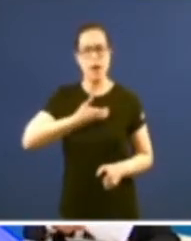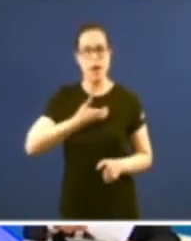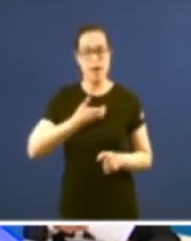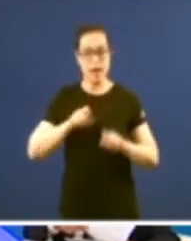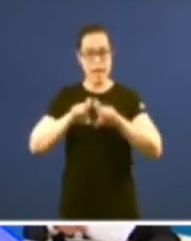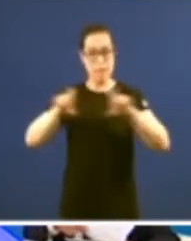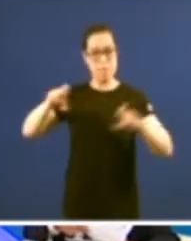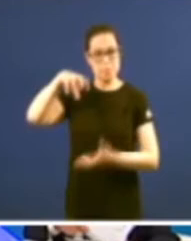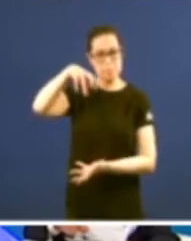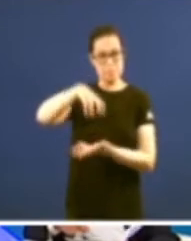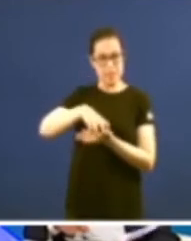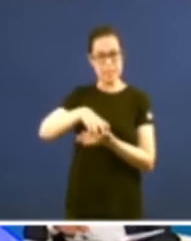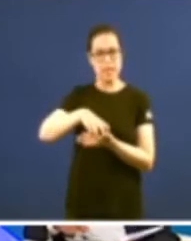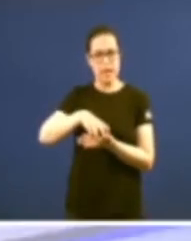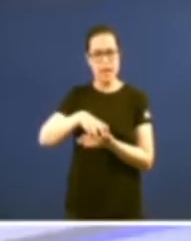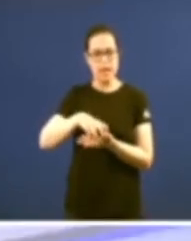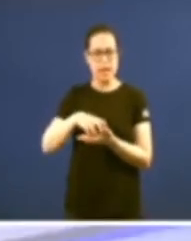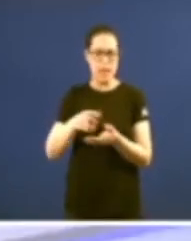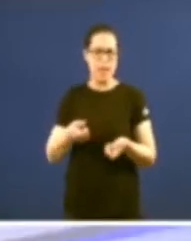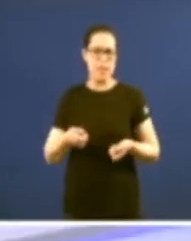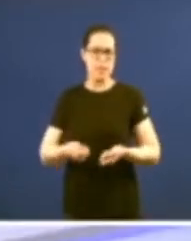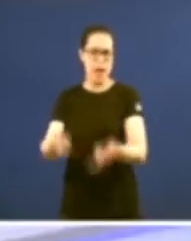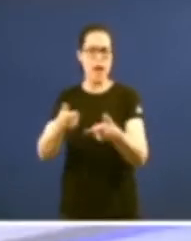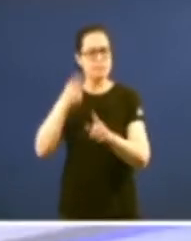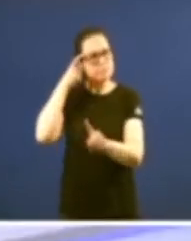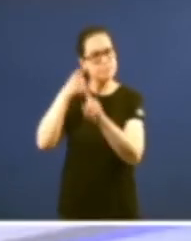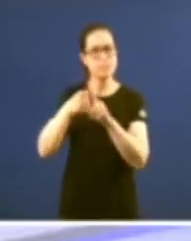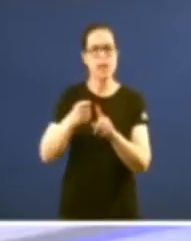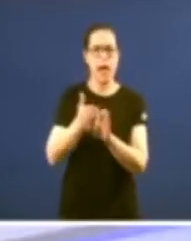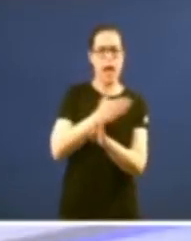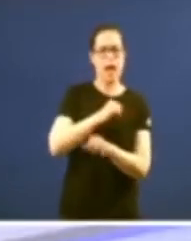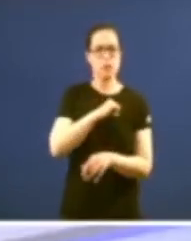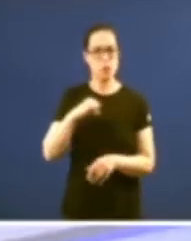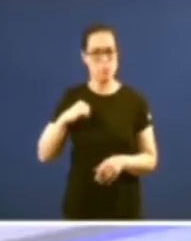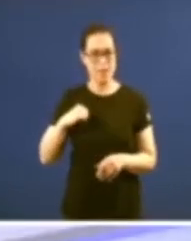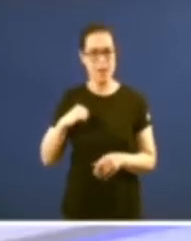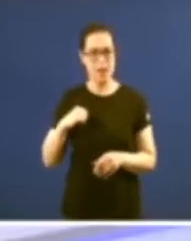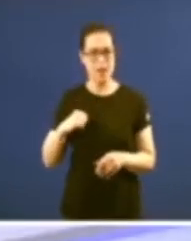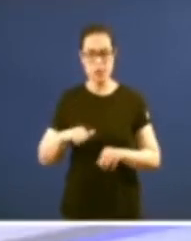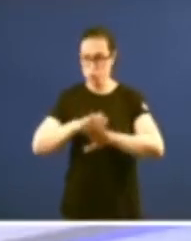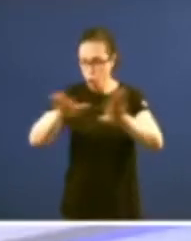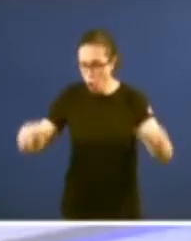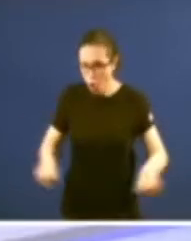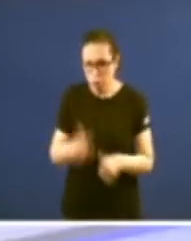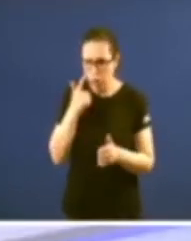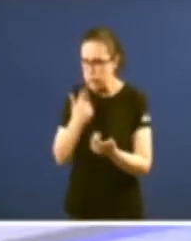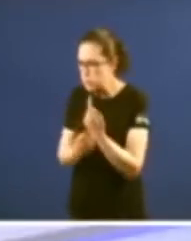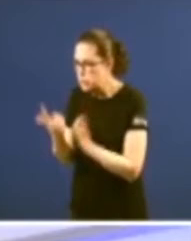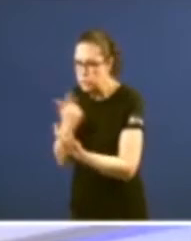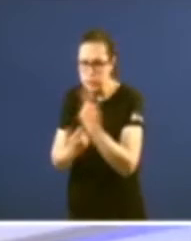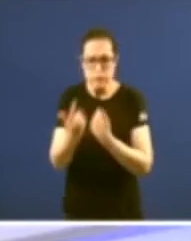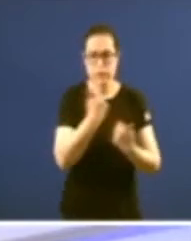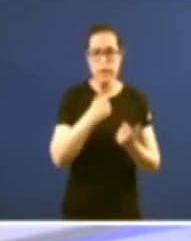instalaciones de Raxoi para los inicios de una preautonomía tan feble de medios que todo tuvo que buscar de prestado, desde a su